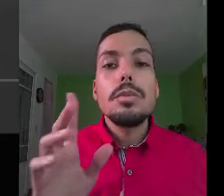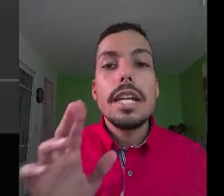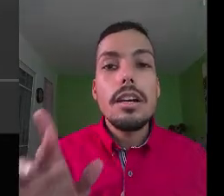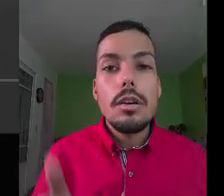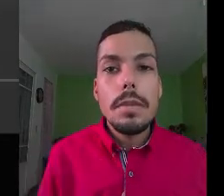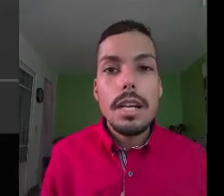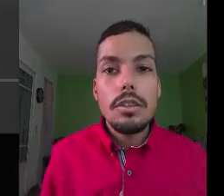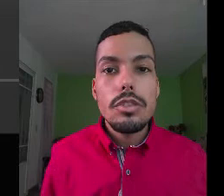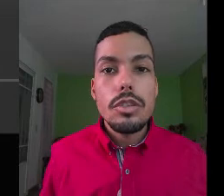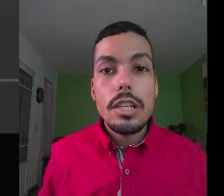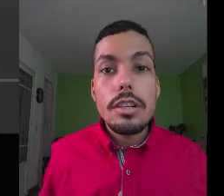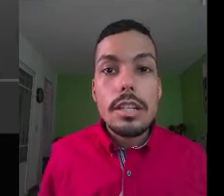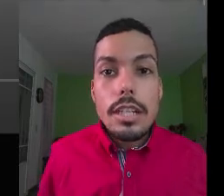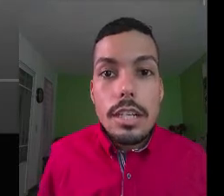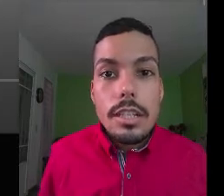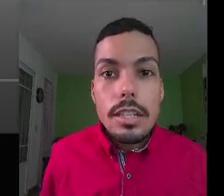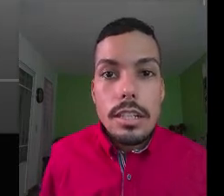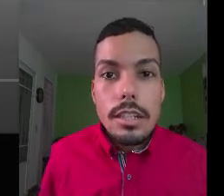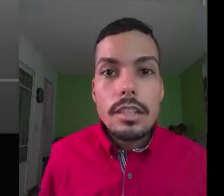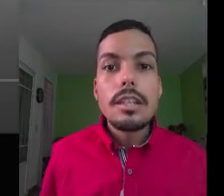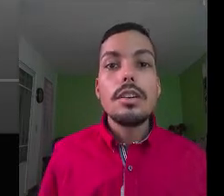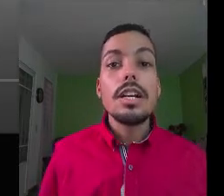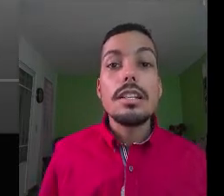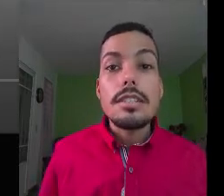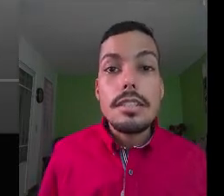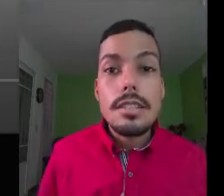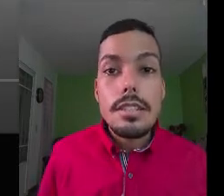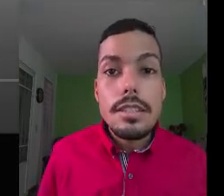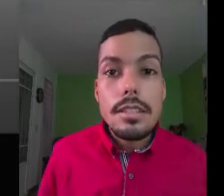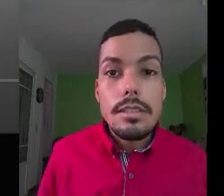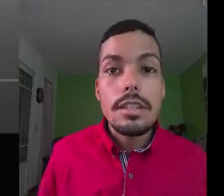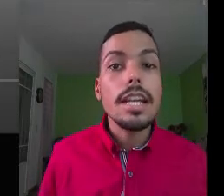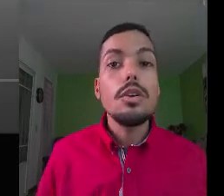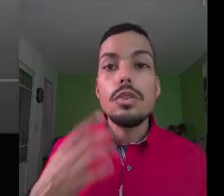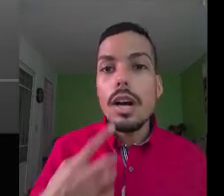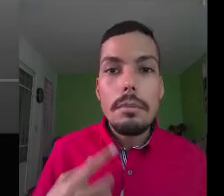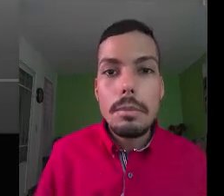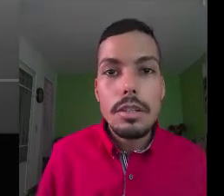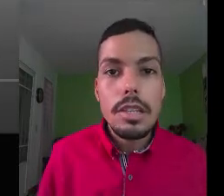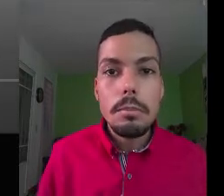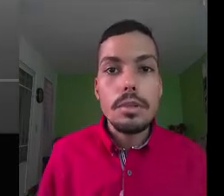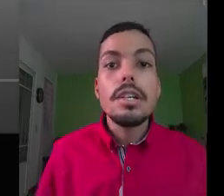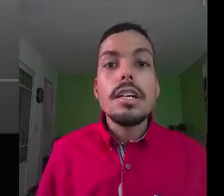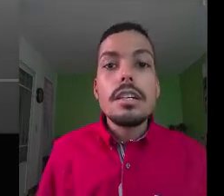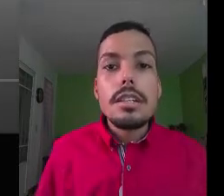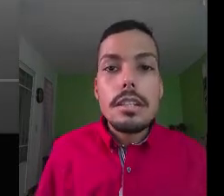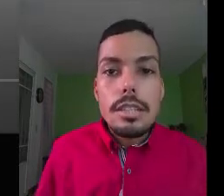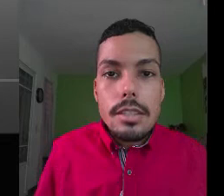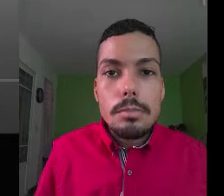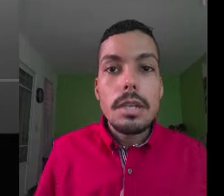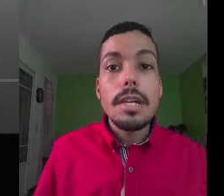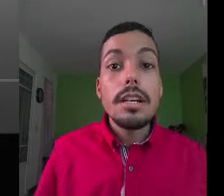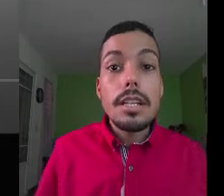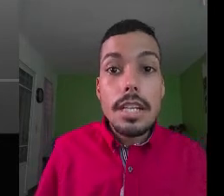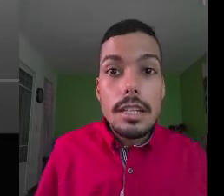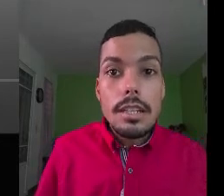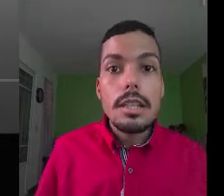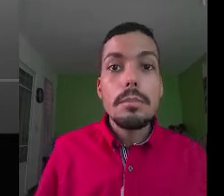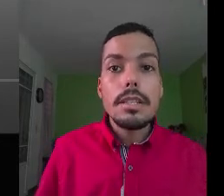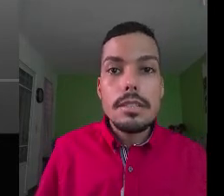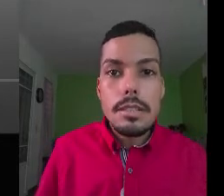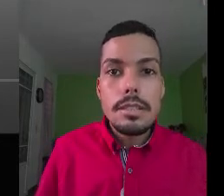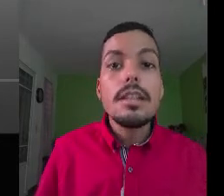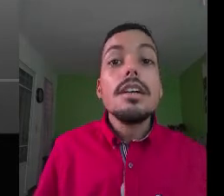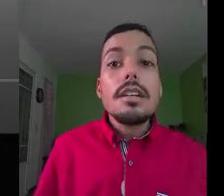como si estuvieras combinando el sonido k, k con el s, okay? Los dos al mismo tiempo. X, primero el k